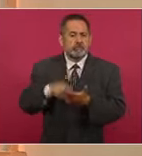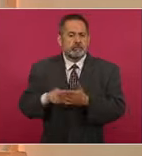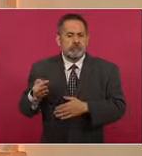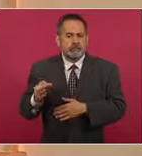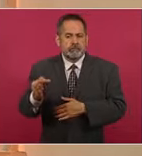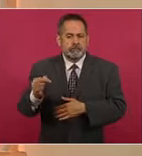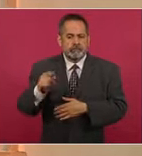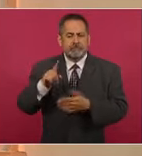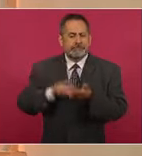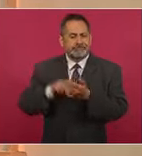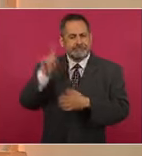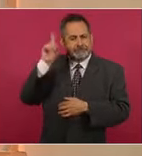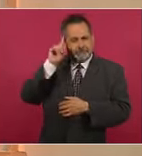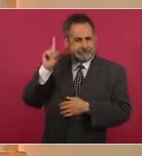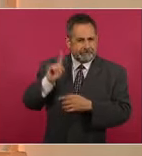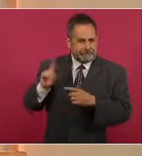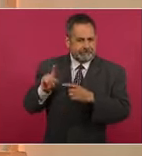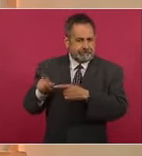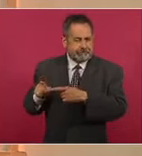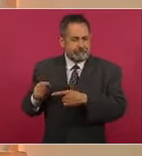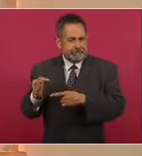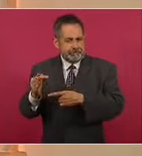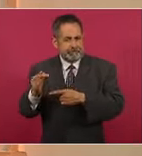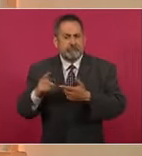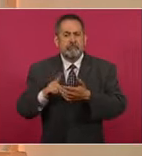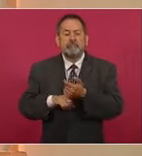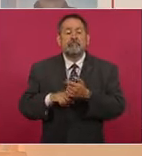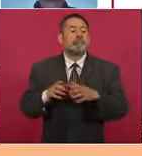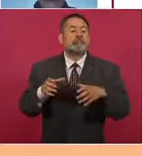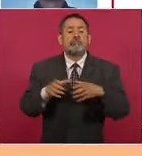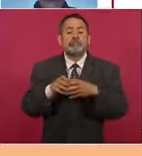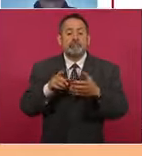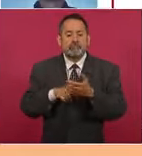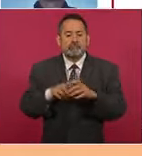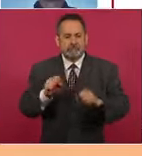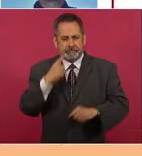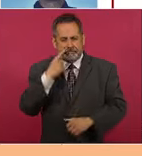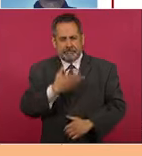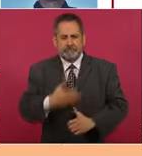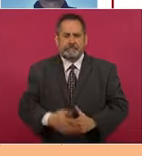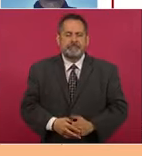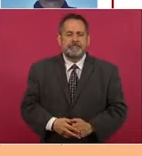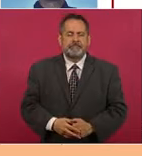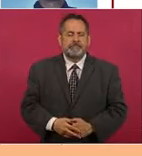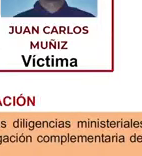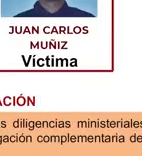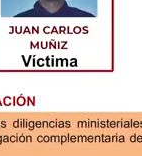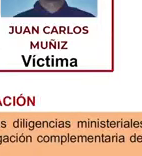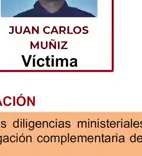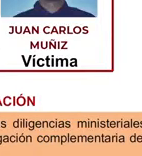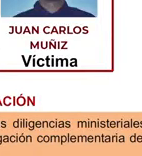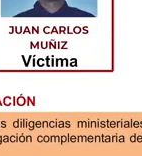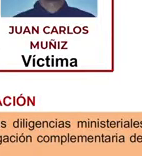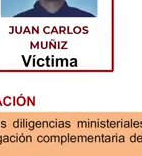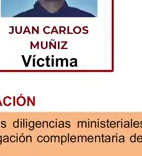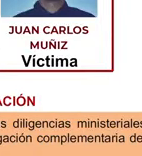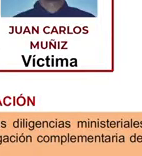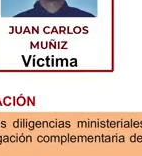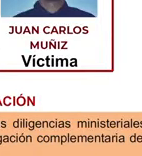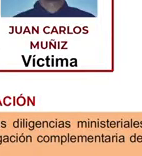Zacatecas, se detuvo a Emanuel de Jesús, alias El Piro, está vinculado a proceso y se continúan